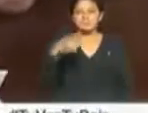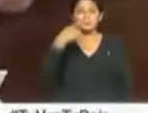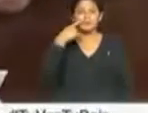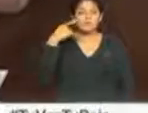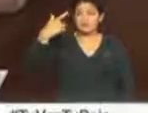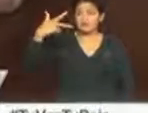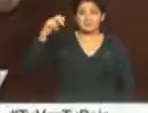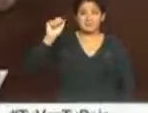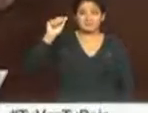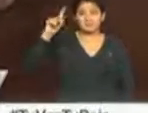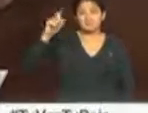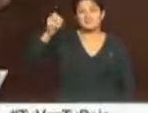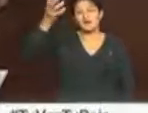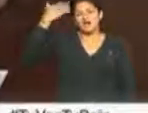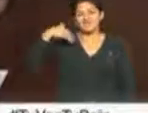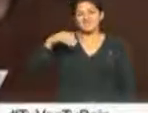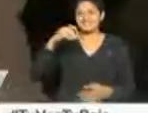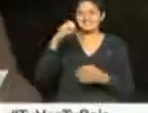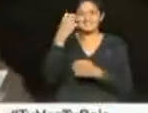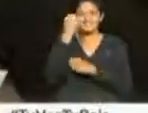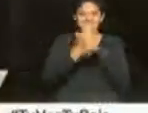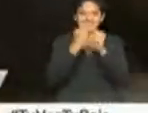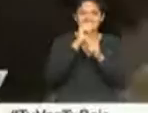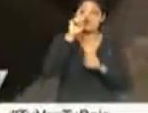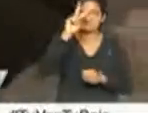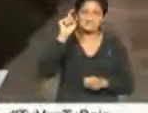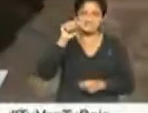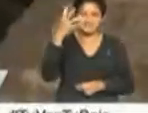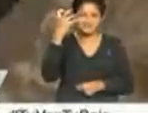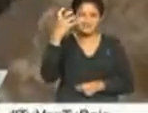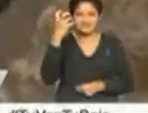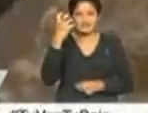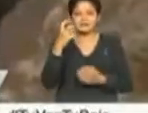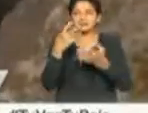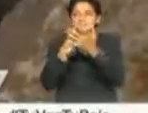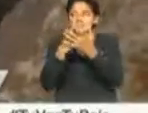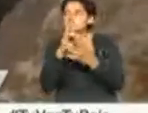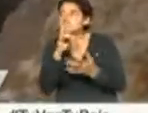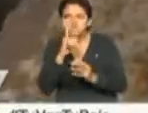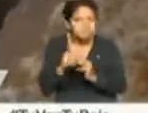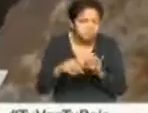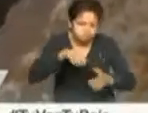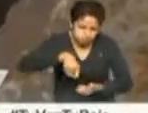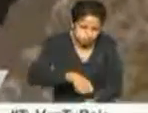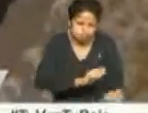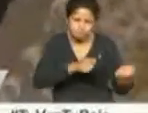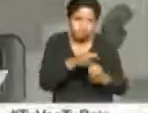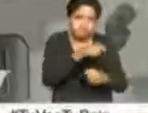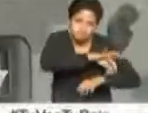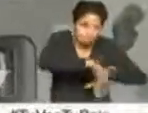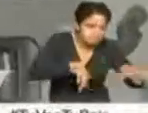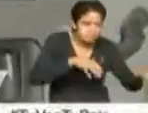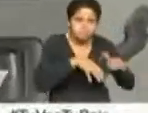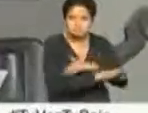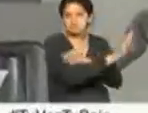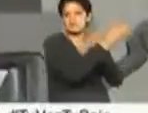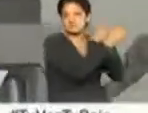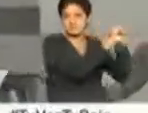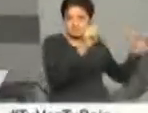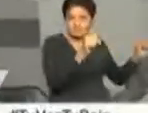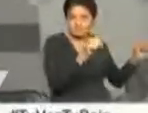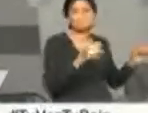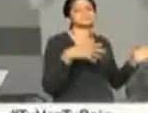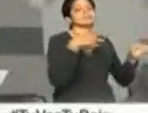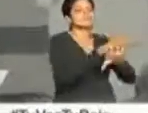en enero pasado, luego que en 2015 se escapó por un kilométrico túnel de un penal federal de máxima seguridad. Ahora esperan una cárcel